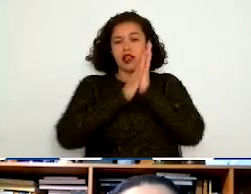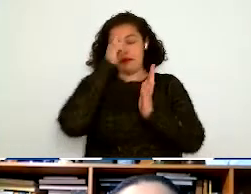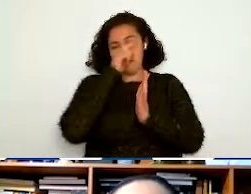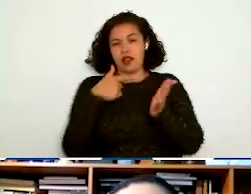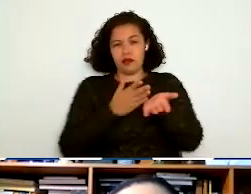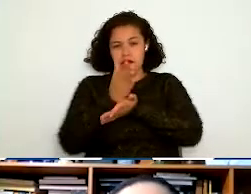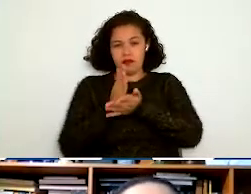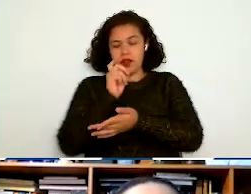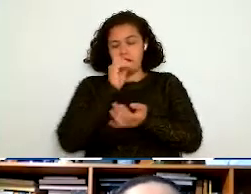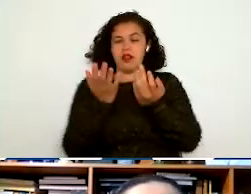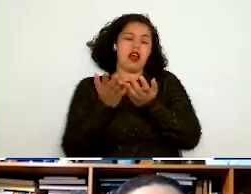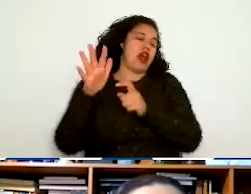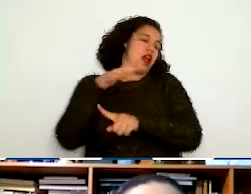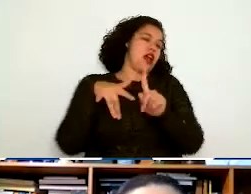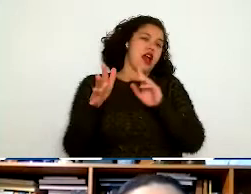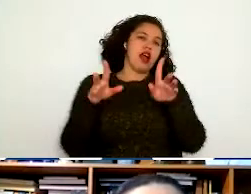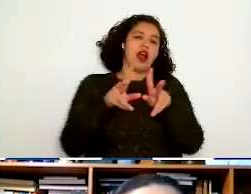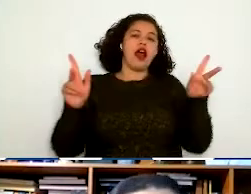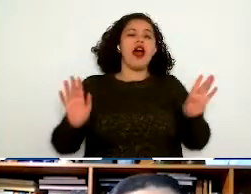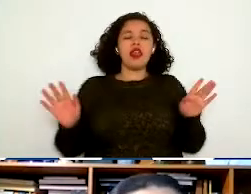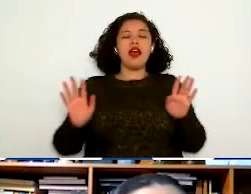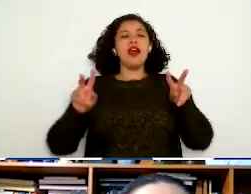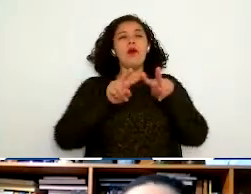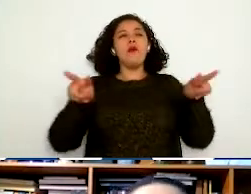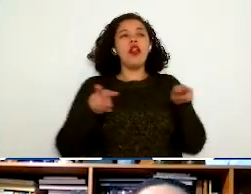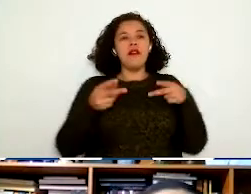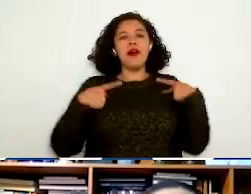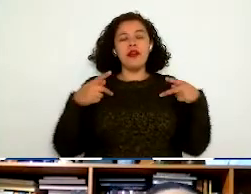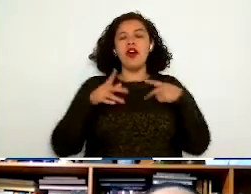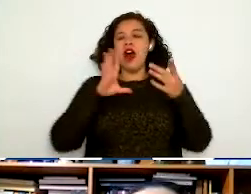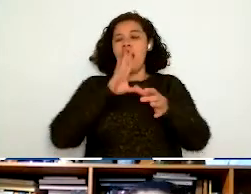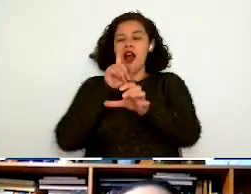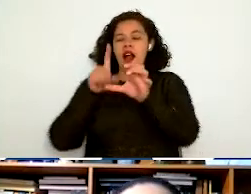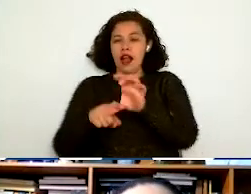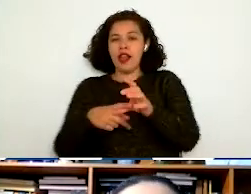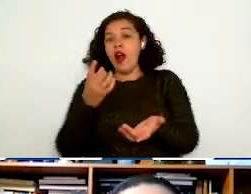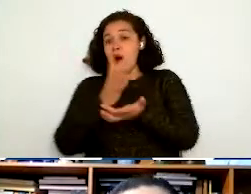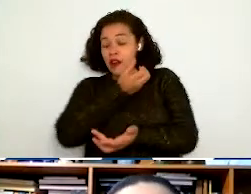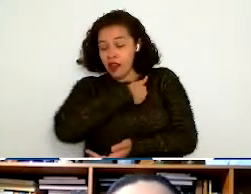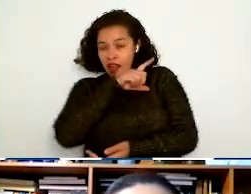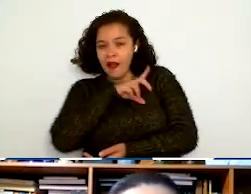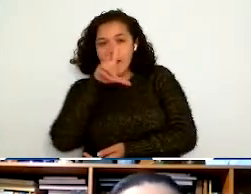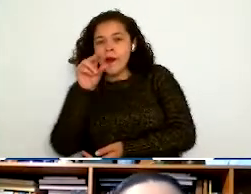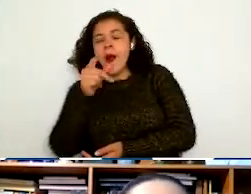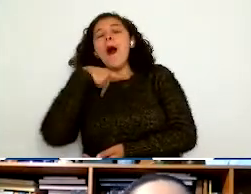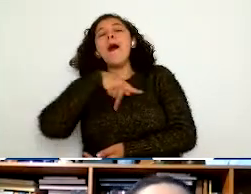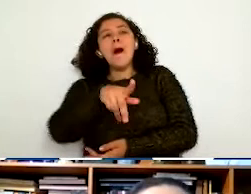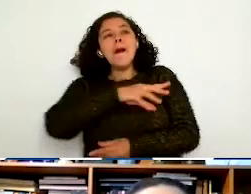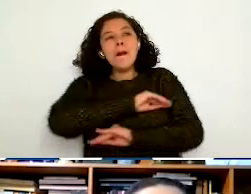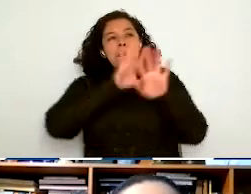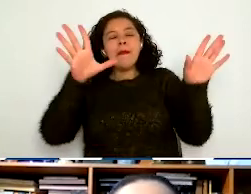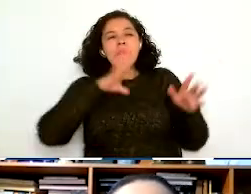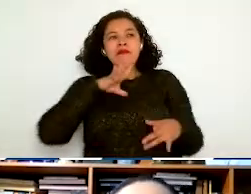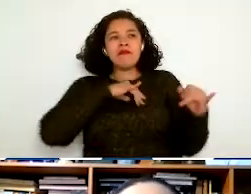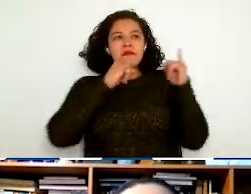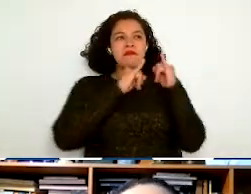de condiciones vulnerables en las que se encuentran las personas, no solamente la salud, aunque obviamente hay instituciones en ese